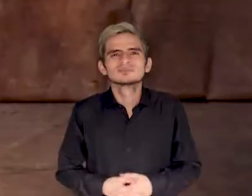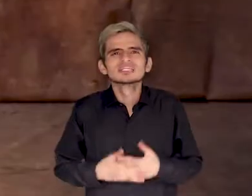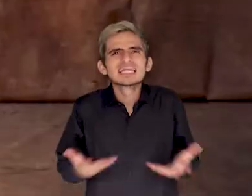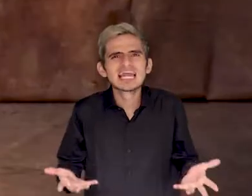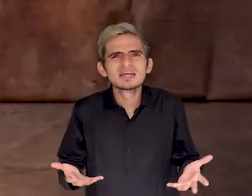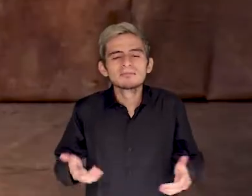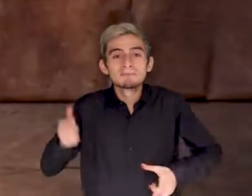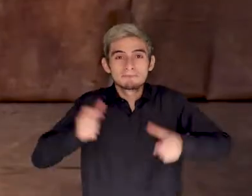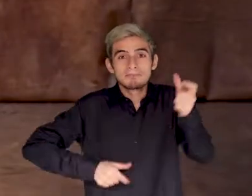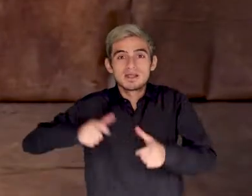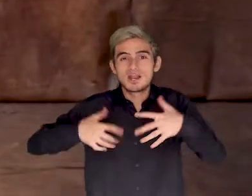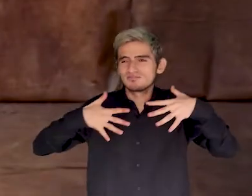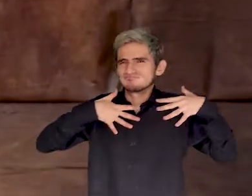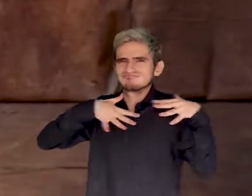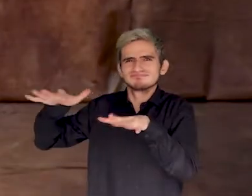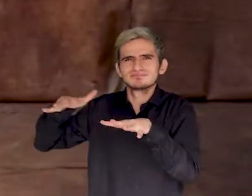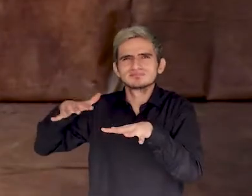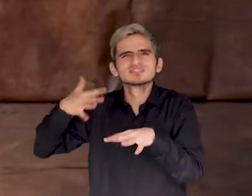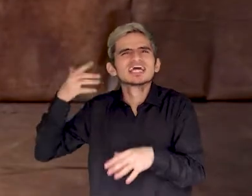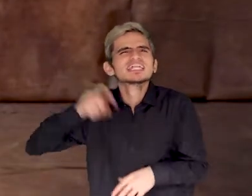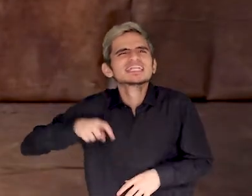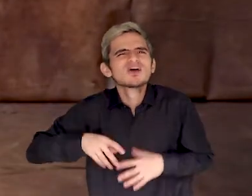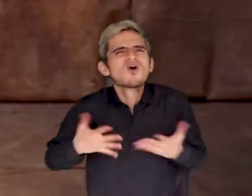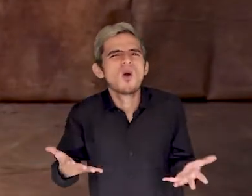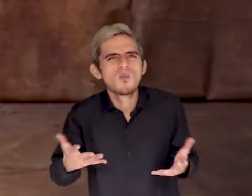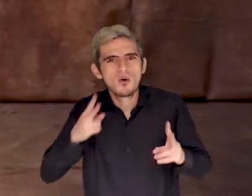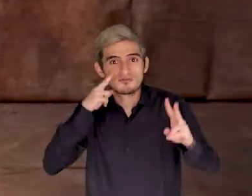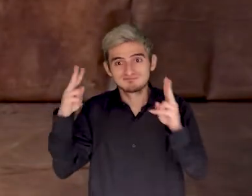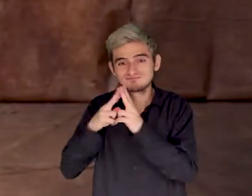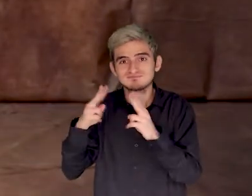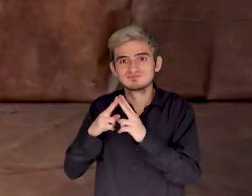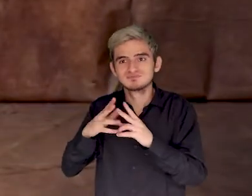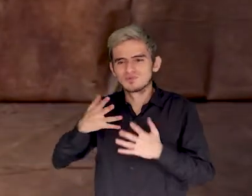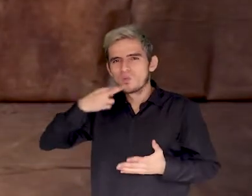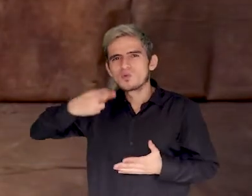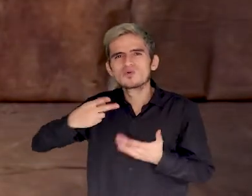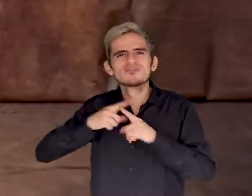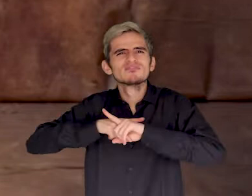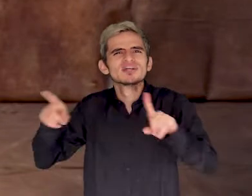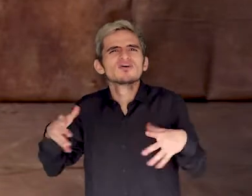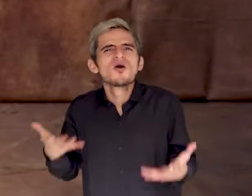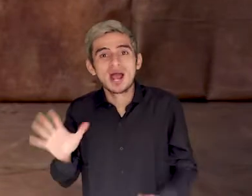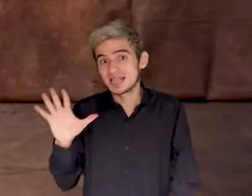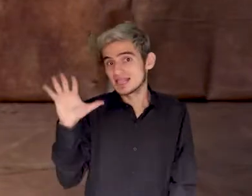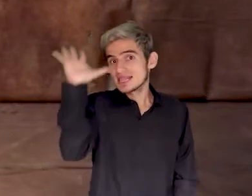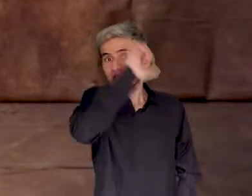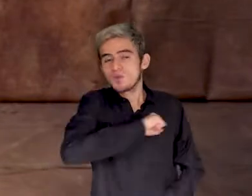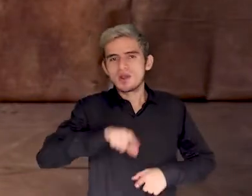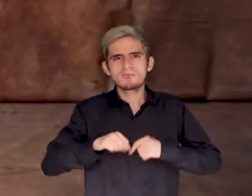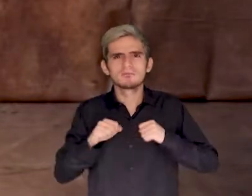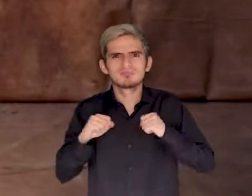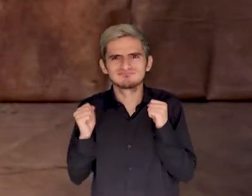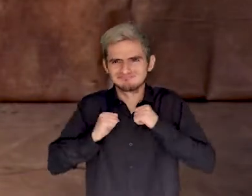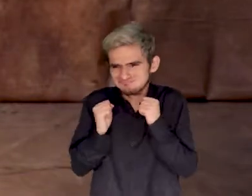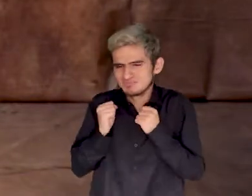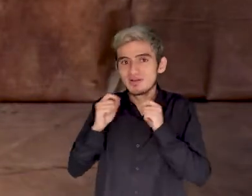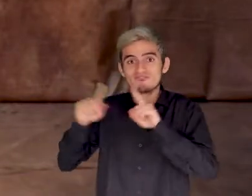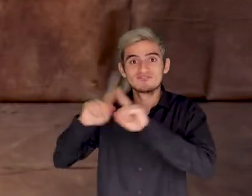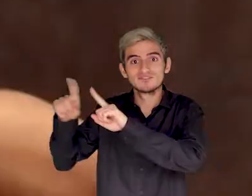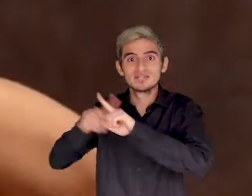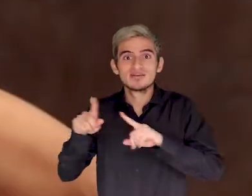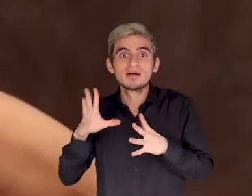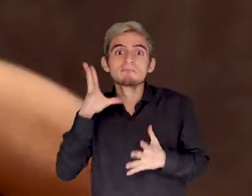Que el espectador en Colombia necesita ir a otras historias, a que se dé cuenta que Bogotá está contada desde muchas